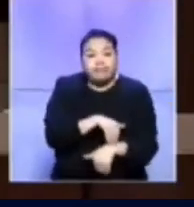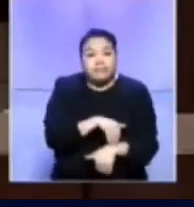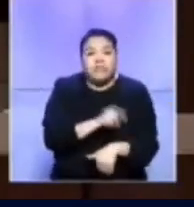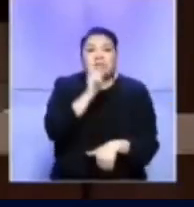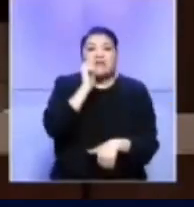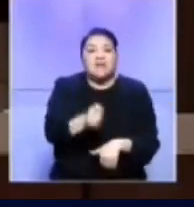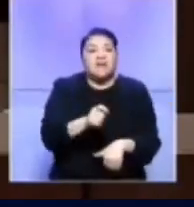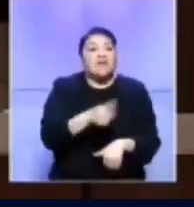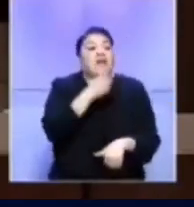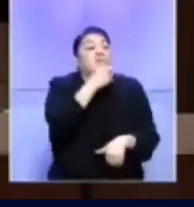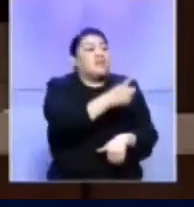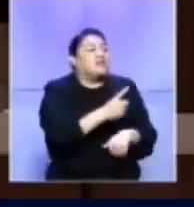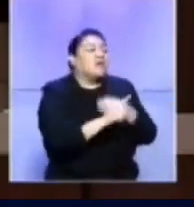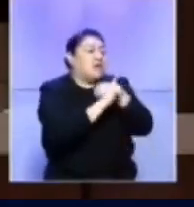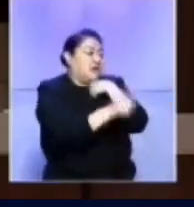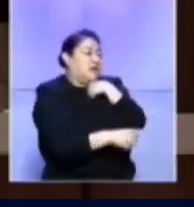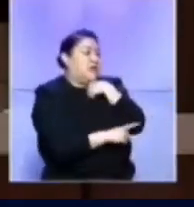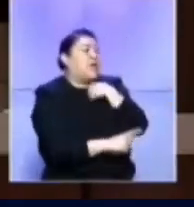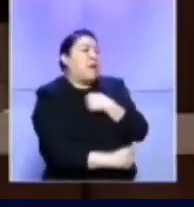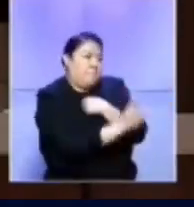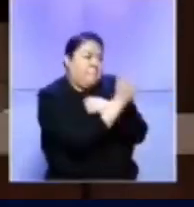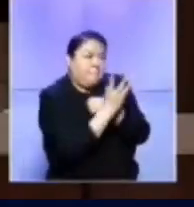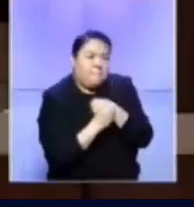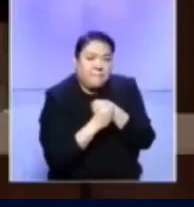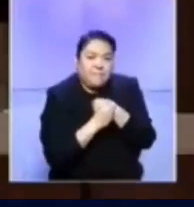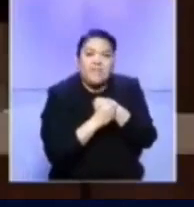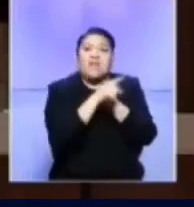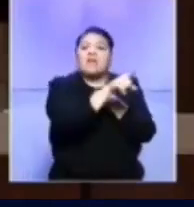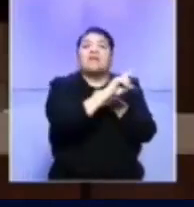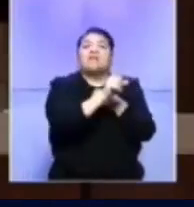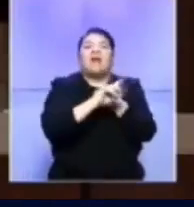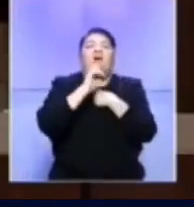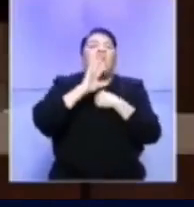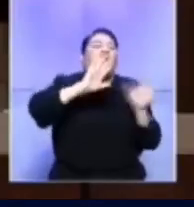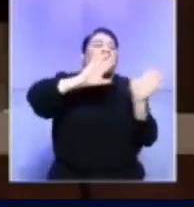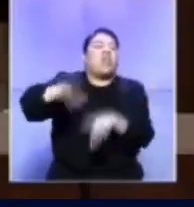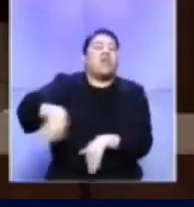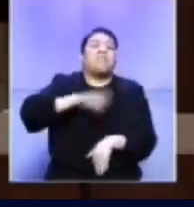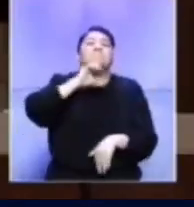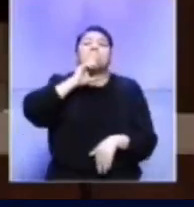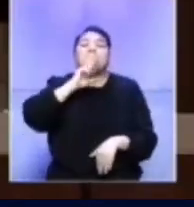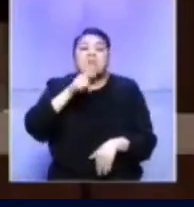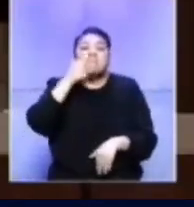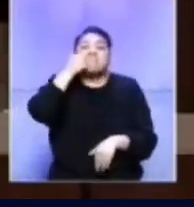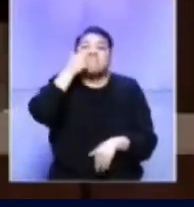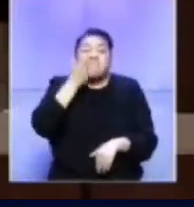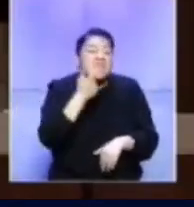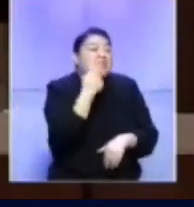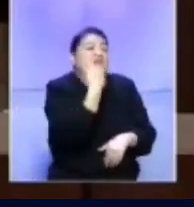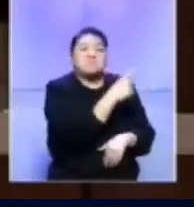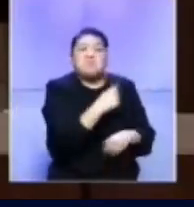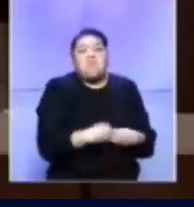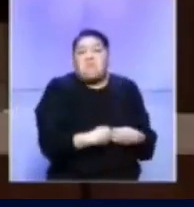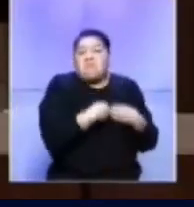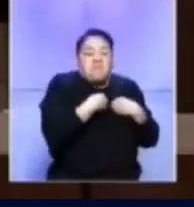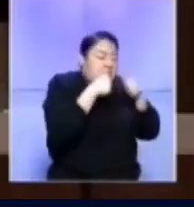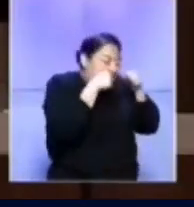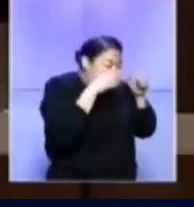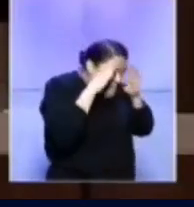una licencia de maternidad y que prefiere dedicarse a atender cuestiones personales